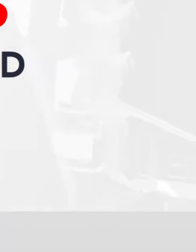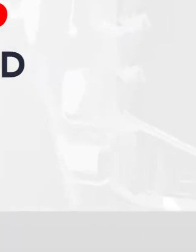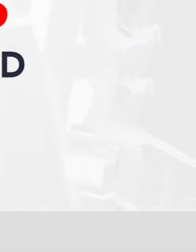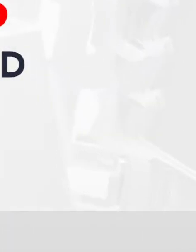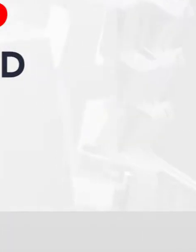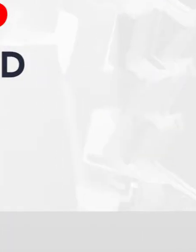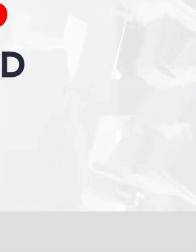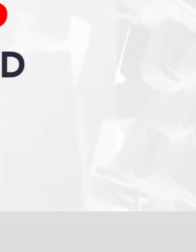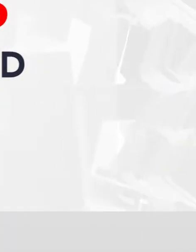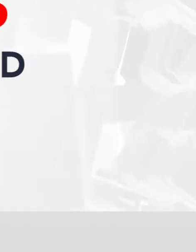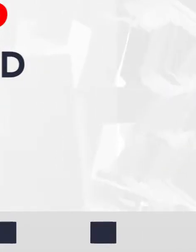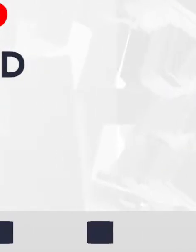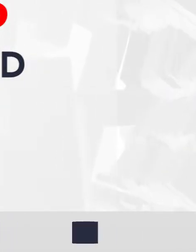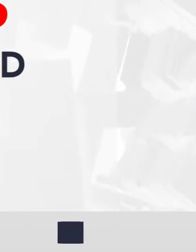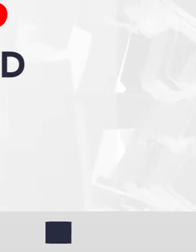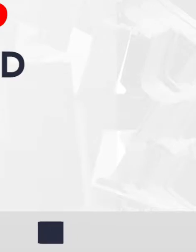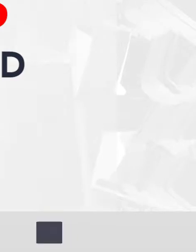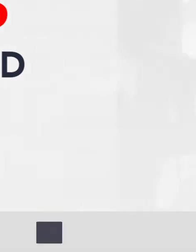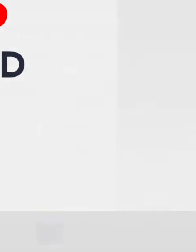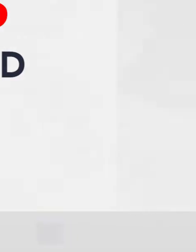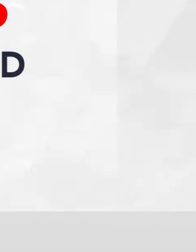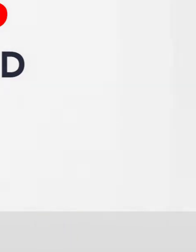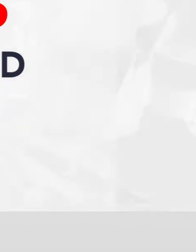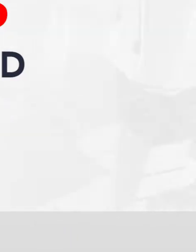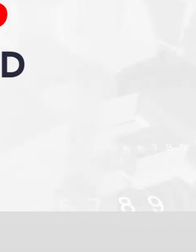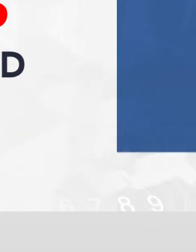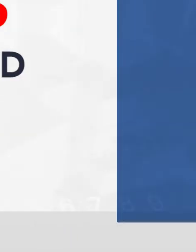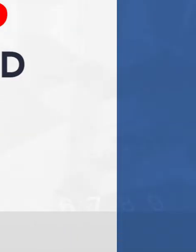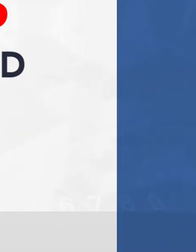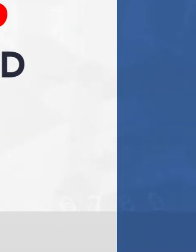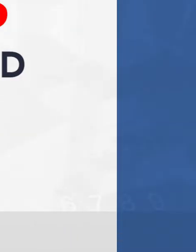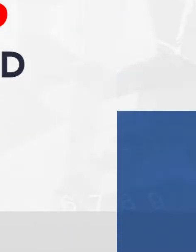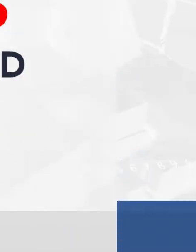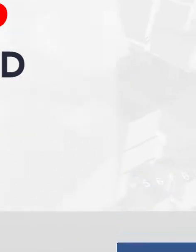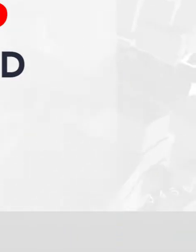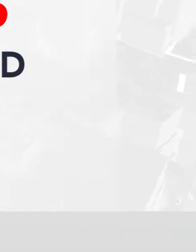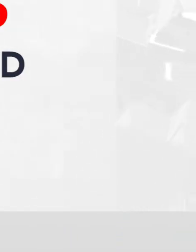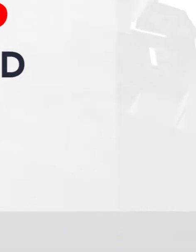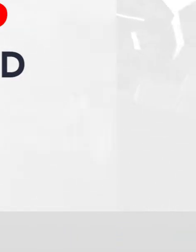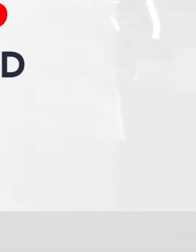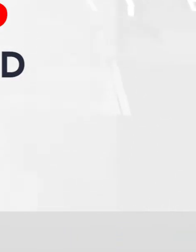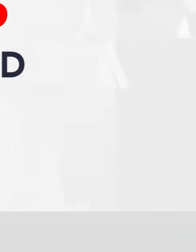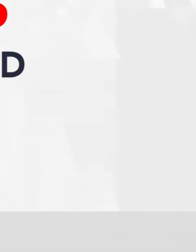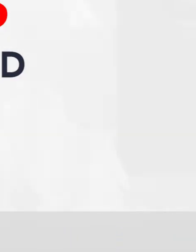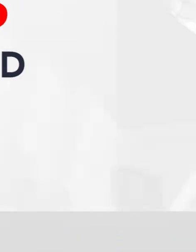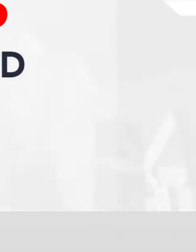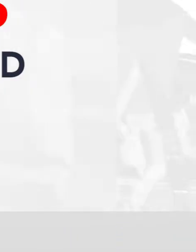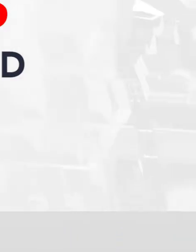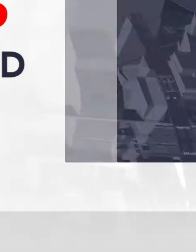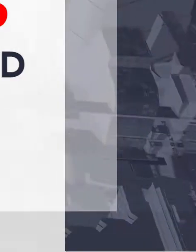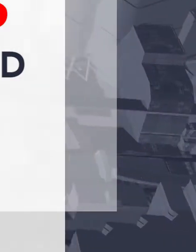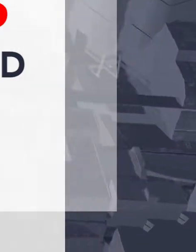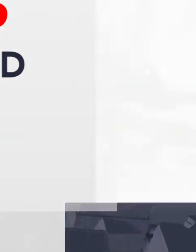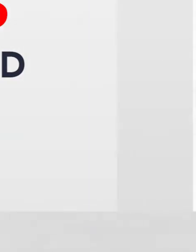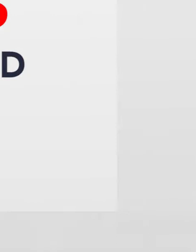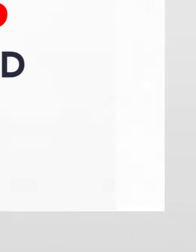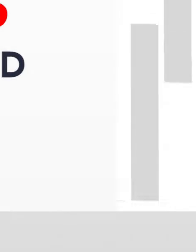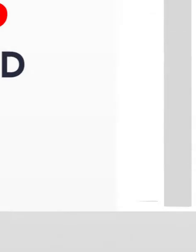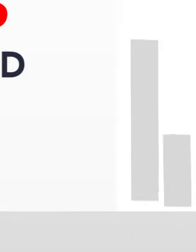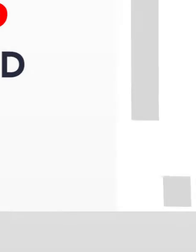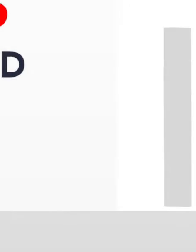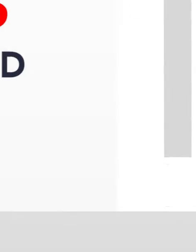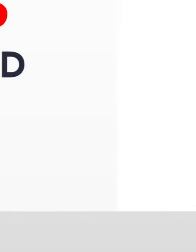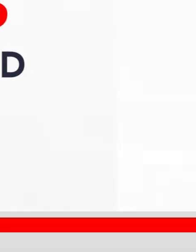distribución de vacunas contra el hobbit 19 que contempla las 32 entidades federativas en donde se distribuirán un total de